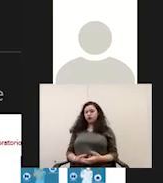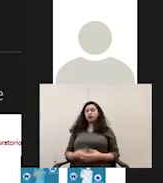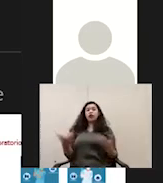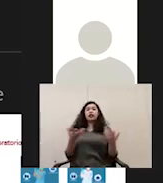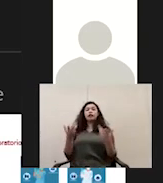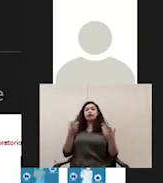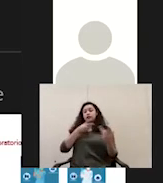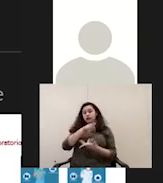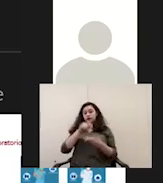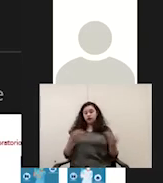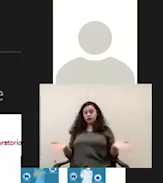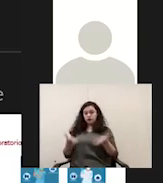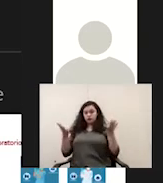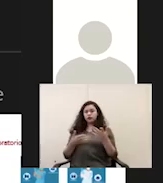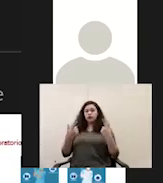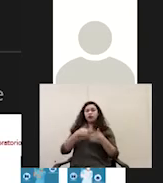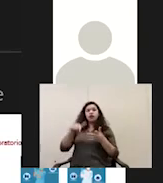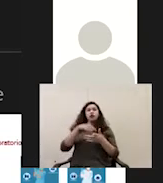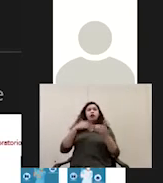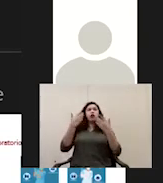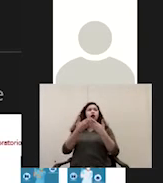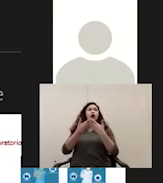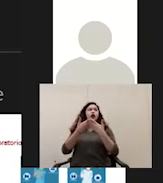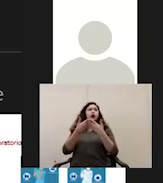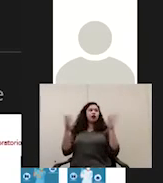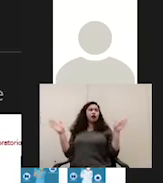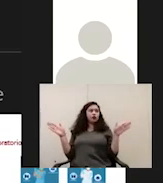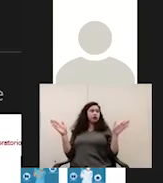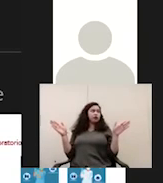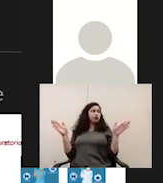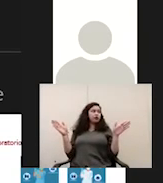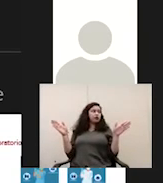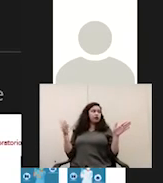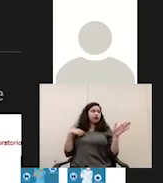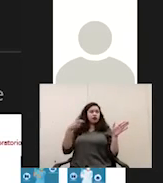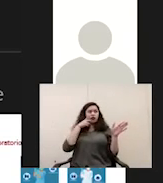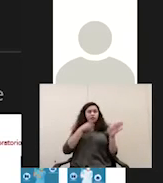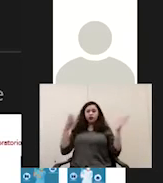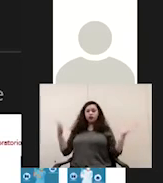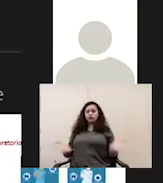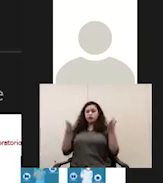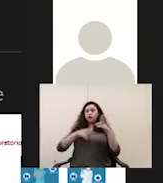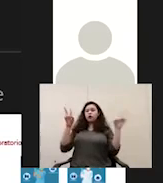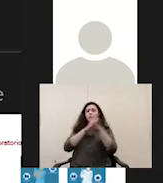promover que se realice en lugares abiertos y como les mencionaba, hay que promover la ventilación natural, que